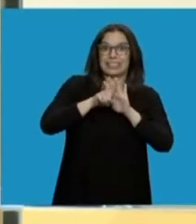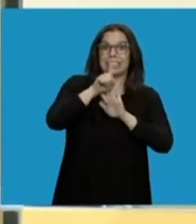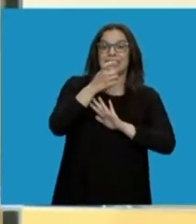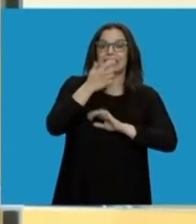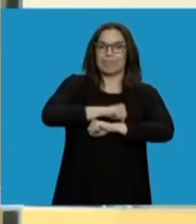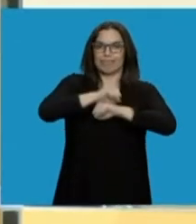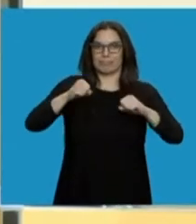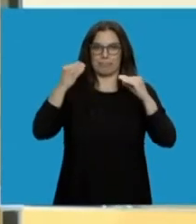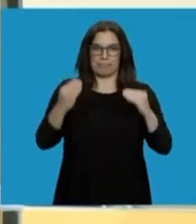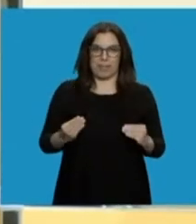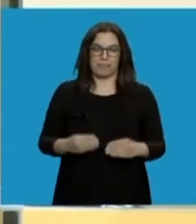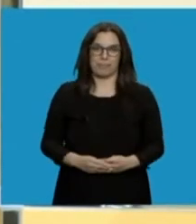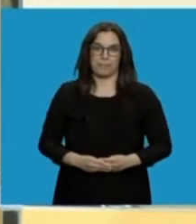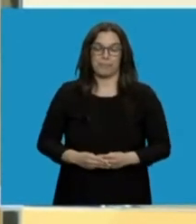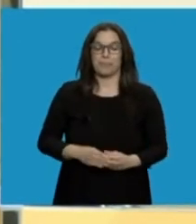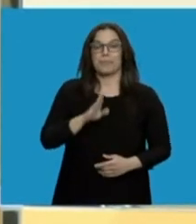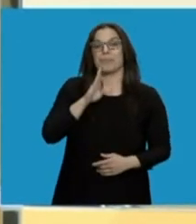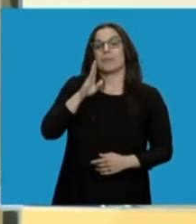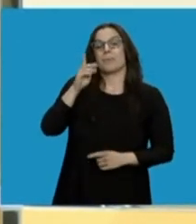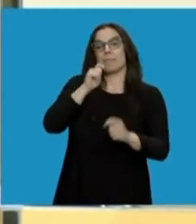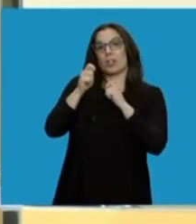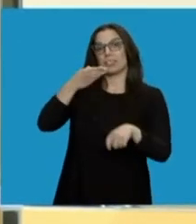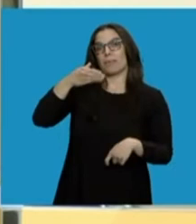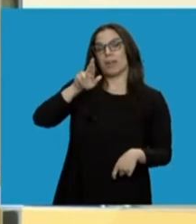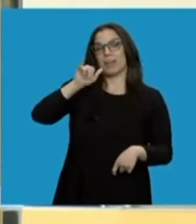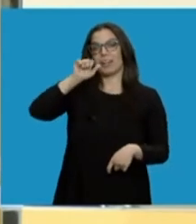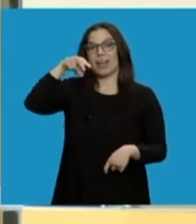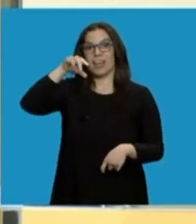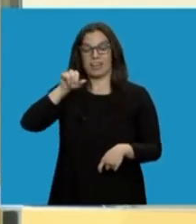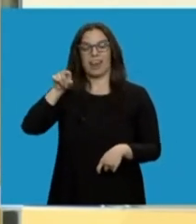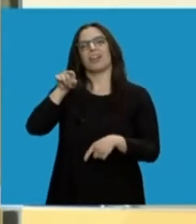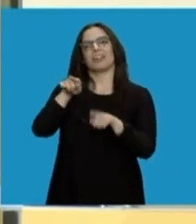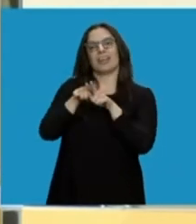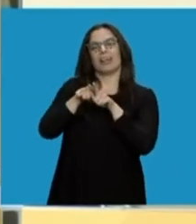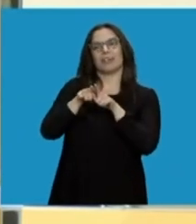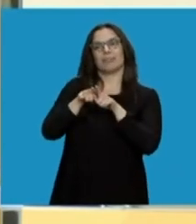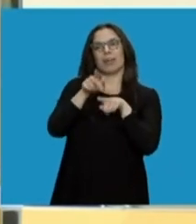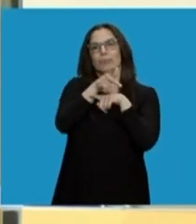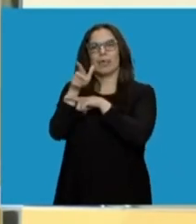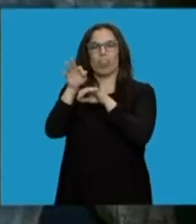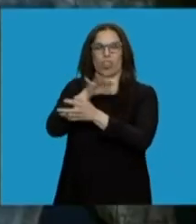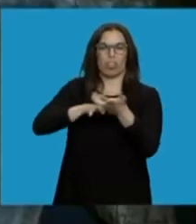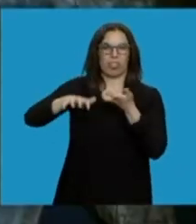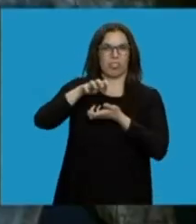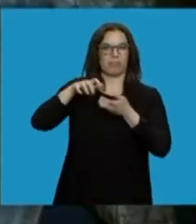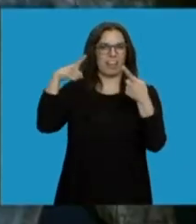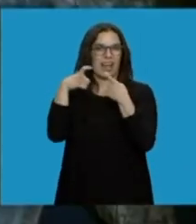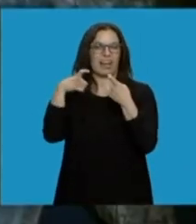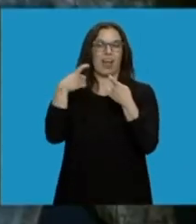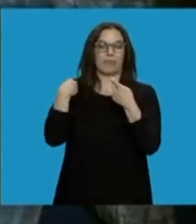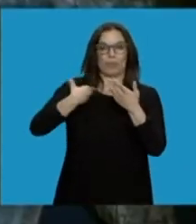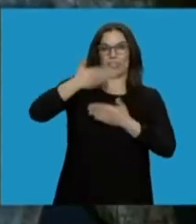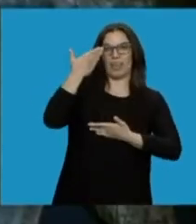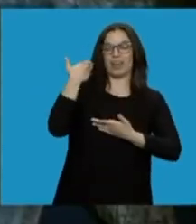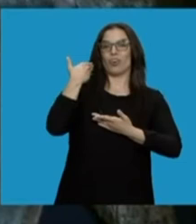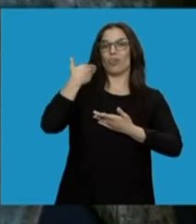bien. Decía el periodista David Beriaín, que escribió reportajes en zonas de conflicto publicados en La Voz de Galicia y en Diario de León antes de